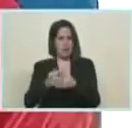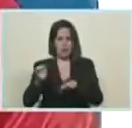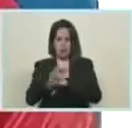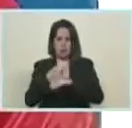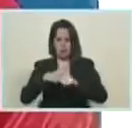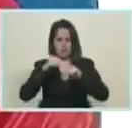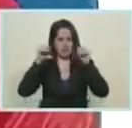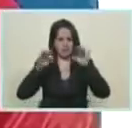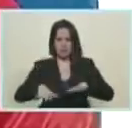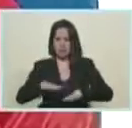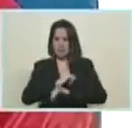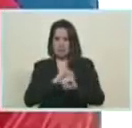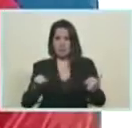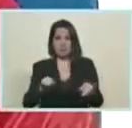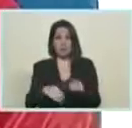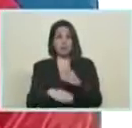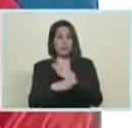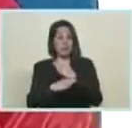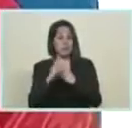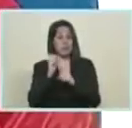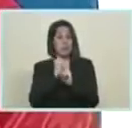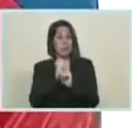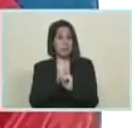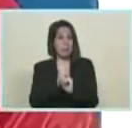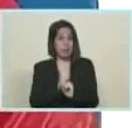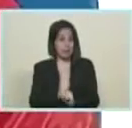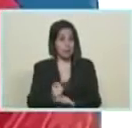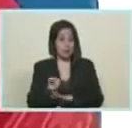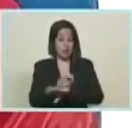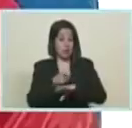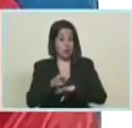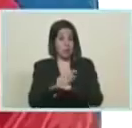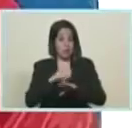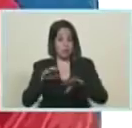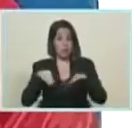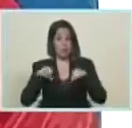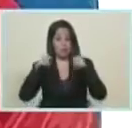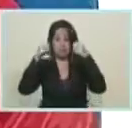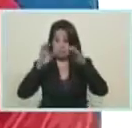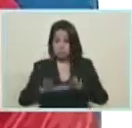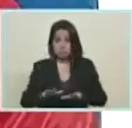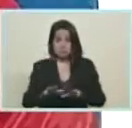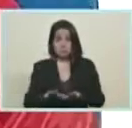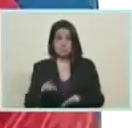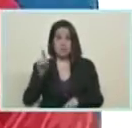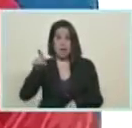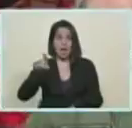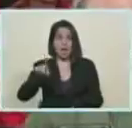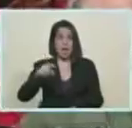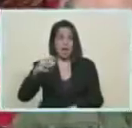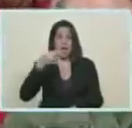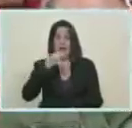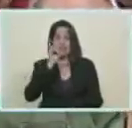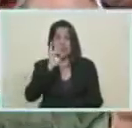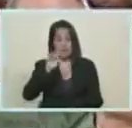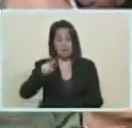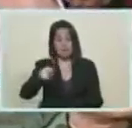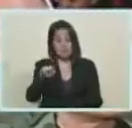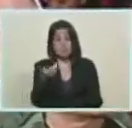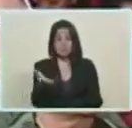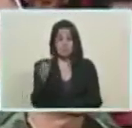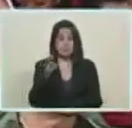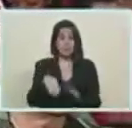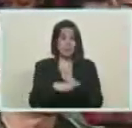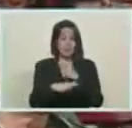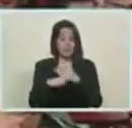cae. Bueno, todavía están esperando que este gobierno revolucionario caiga. Ahí está la cafetera prendida. Ahí le quedó